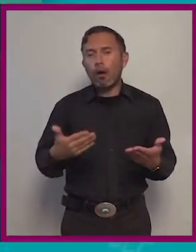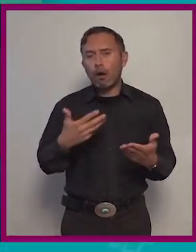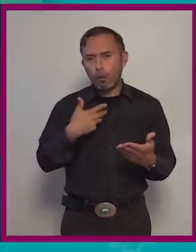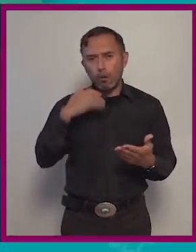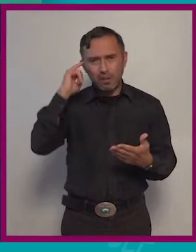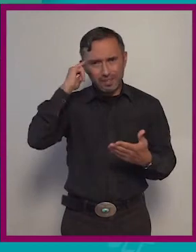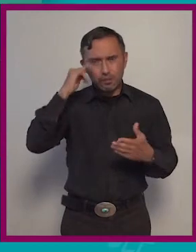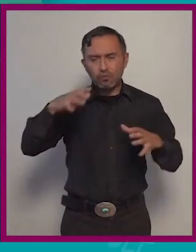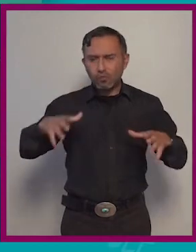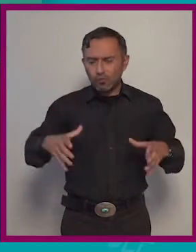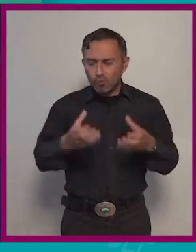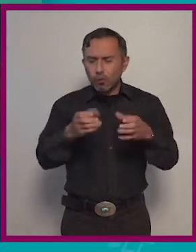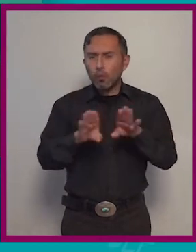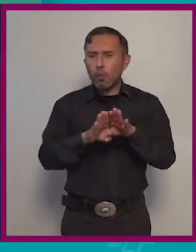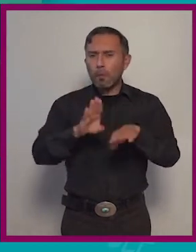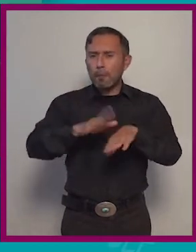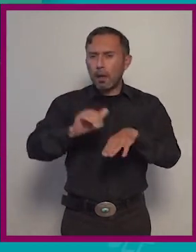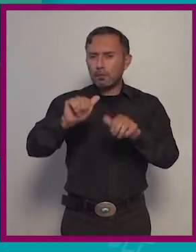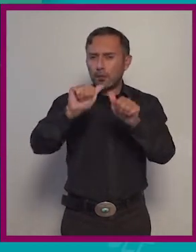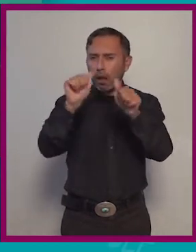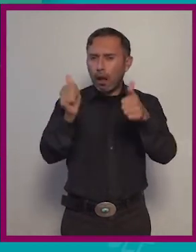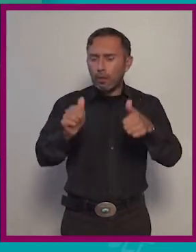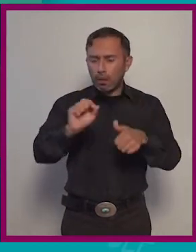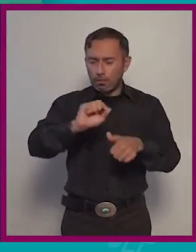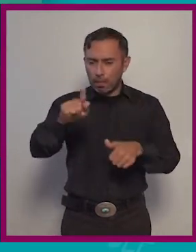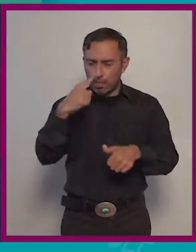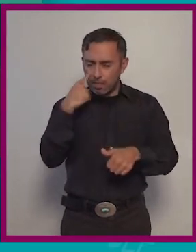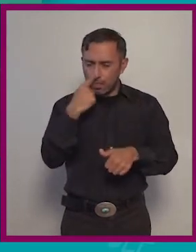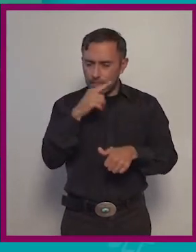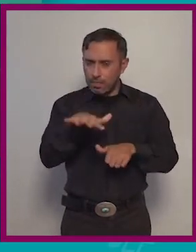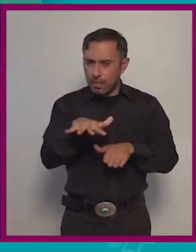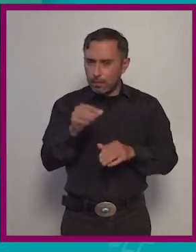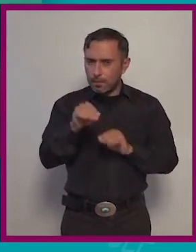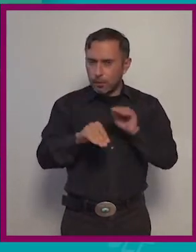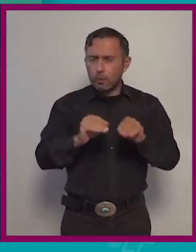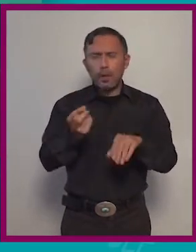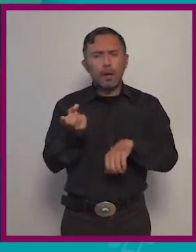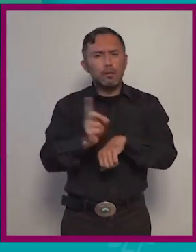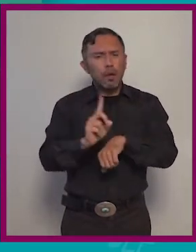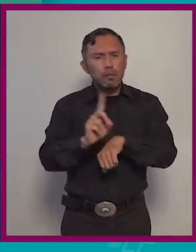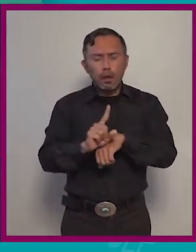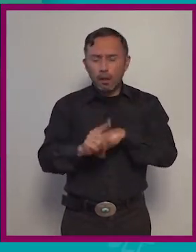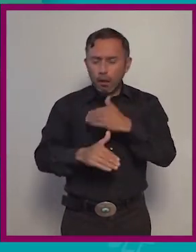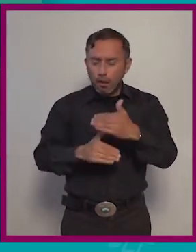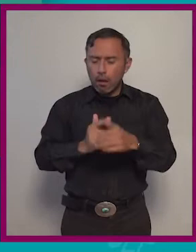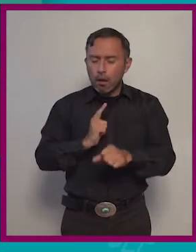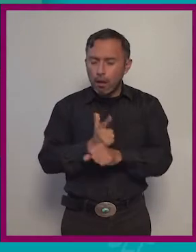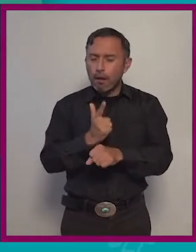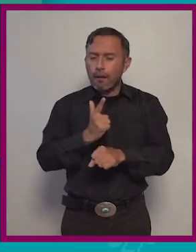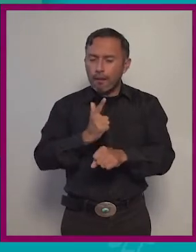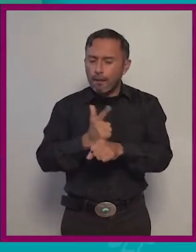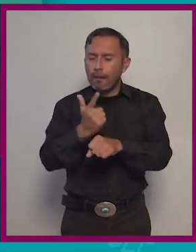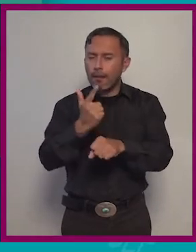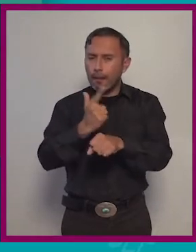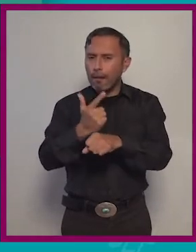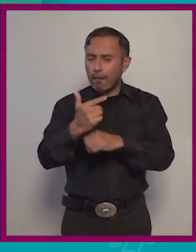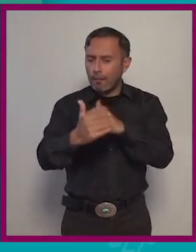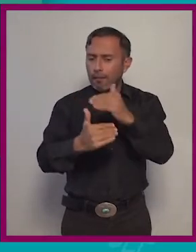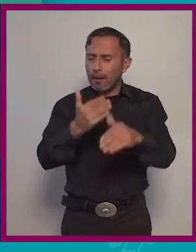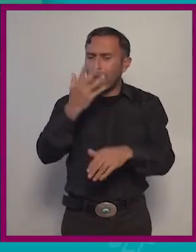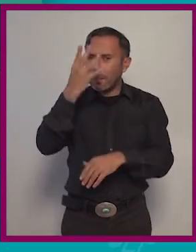más artísticas y ha sido el aprendizaje de día a día también, ¿no? Entonces, totalmente de